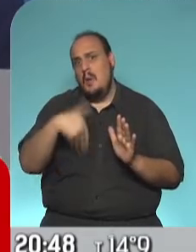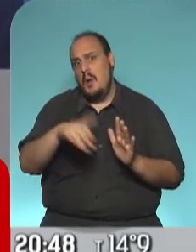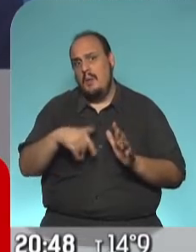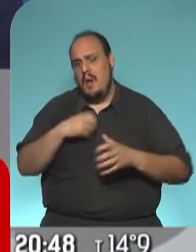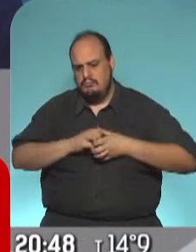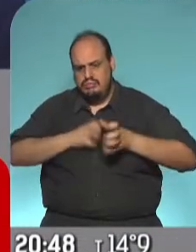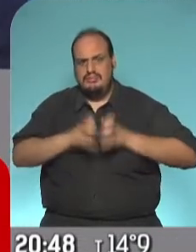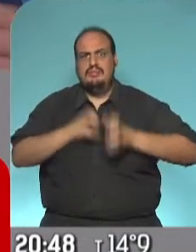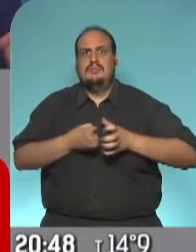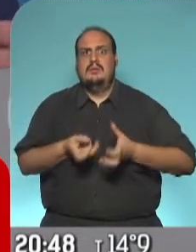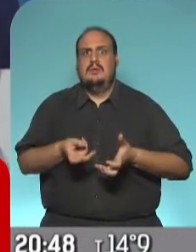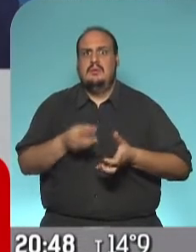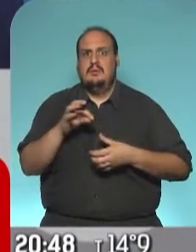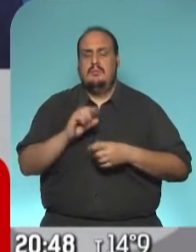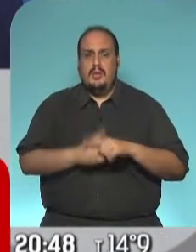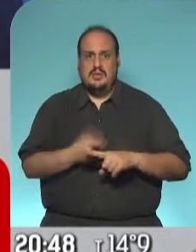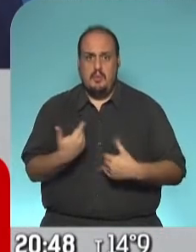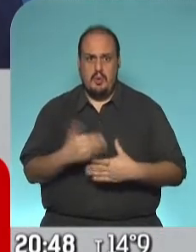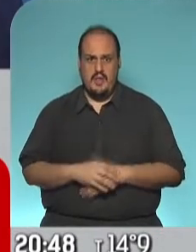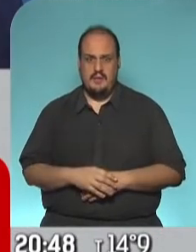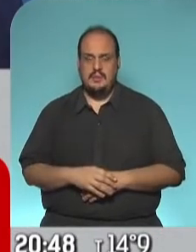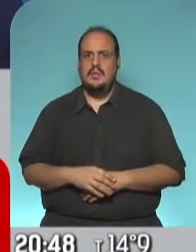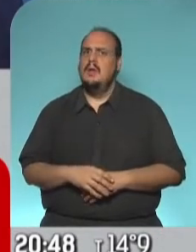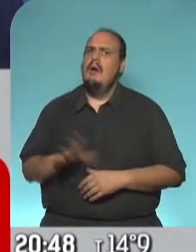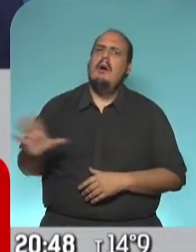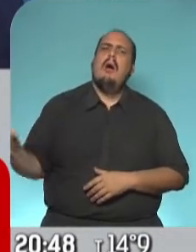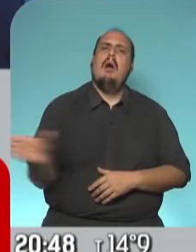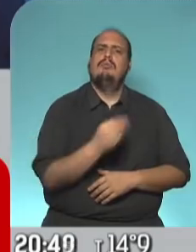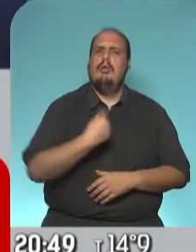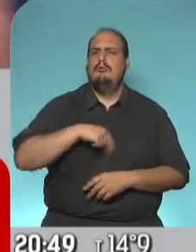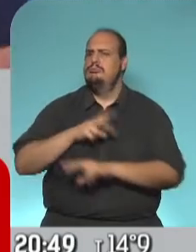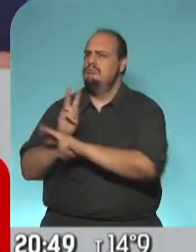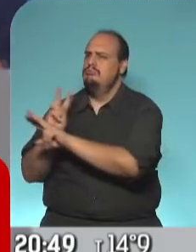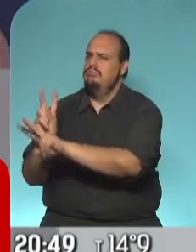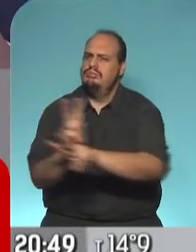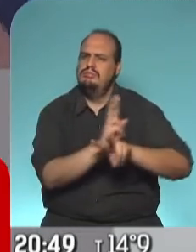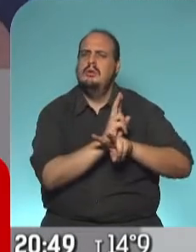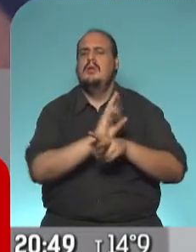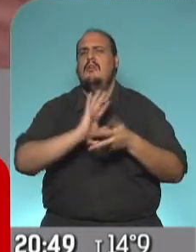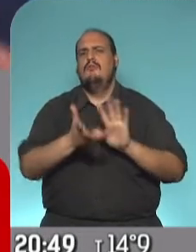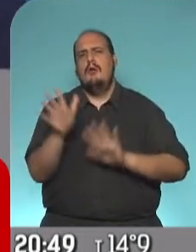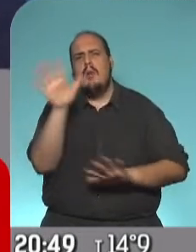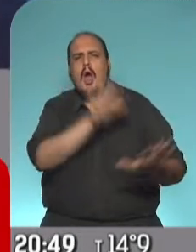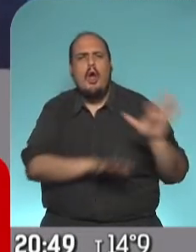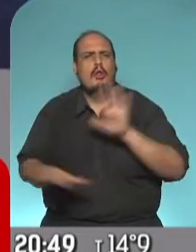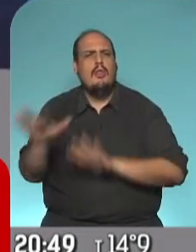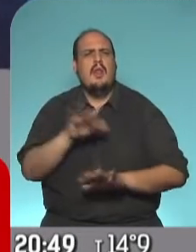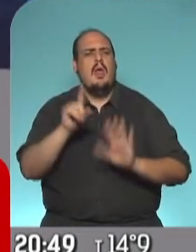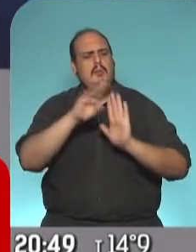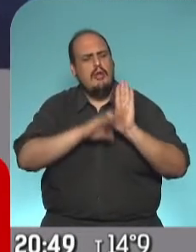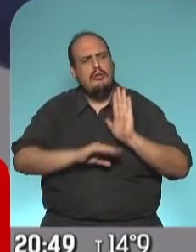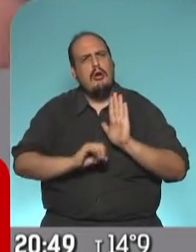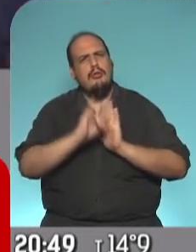posteriormente la infección. Estamos cuidando a toda la población de una manera ordenada, con protocolos